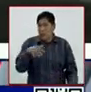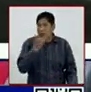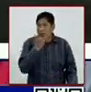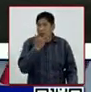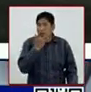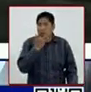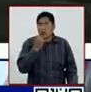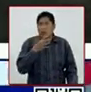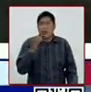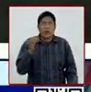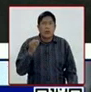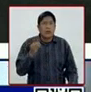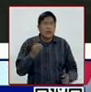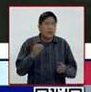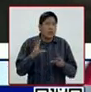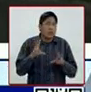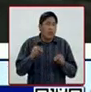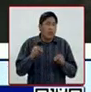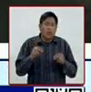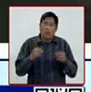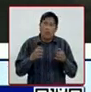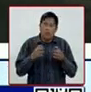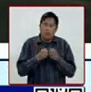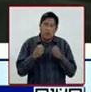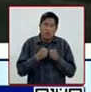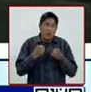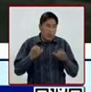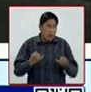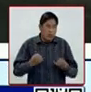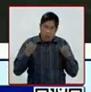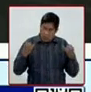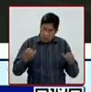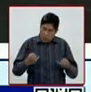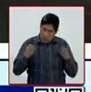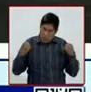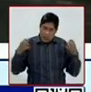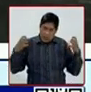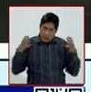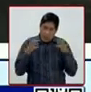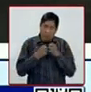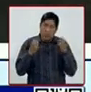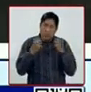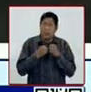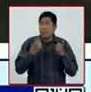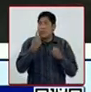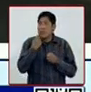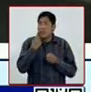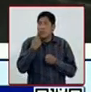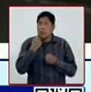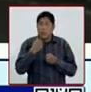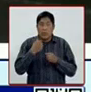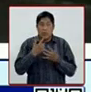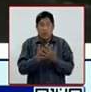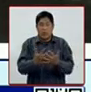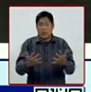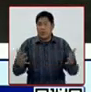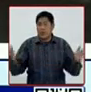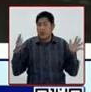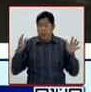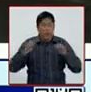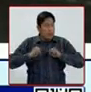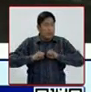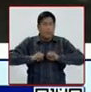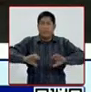para evitar nuevos enfrentamientos los jóvenes con los que se están enfrentando las personas que se encuentran en el cerco fueron